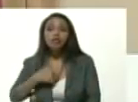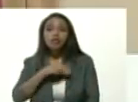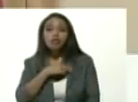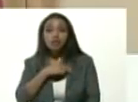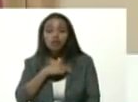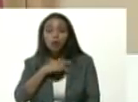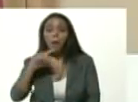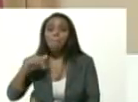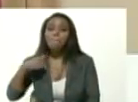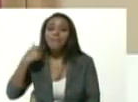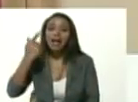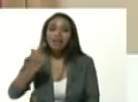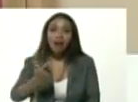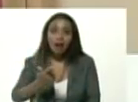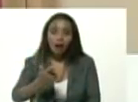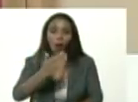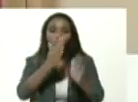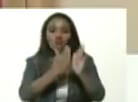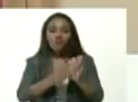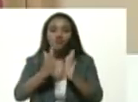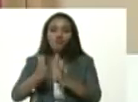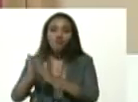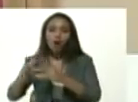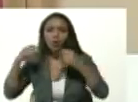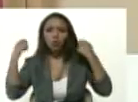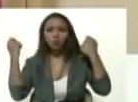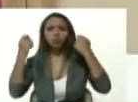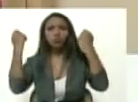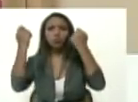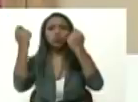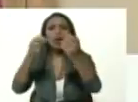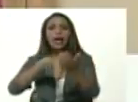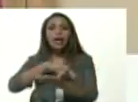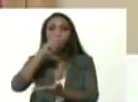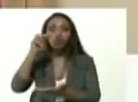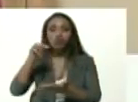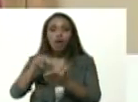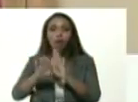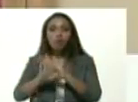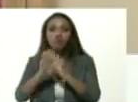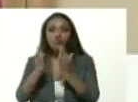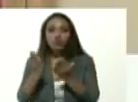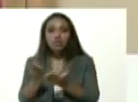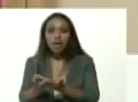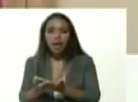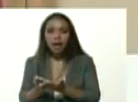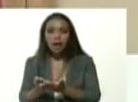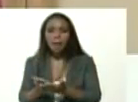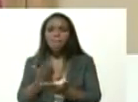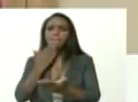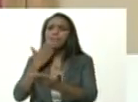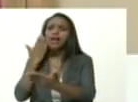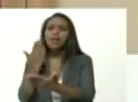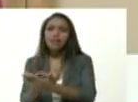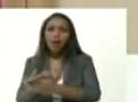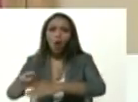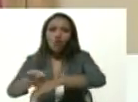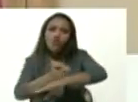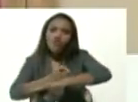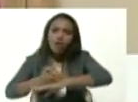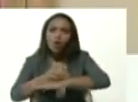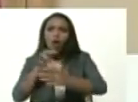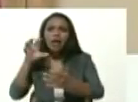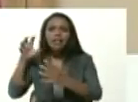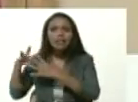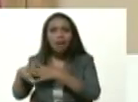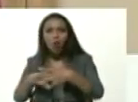mañana organicemos una campaña nacional y mundial para exigir al gobierno de los Estados Unidos